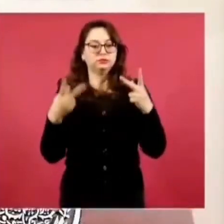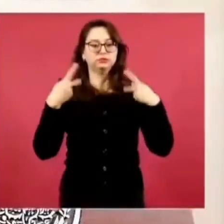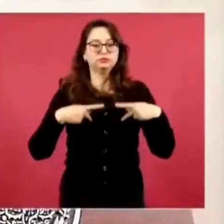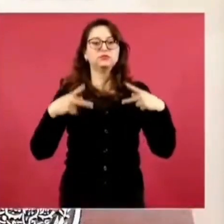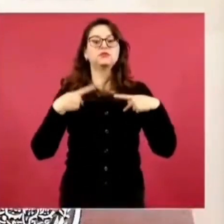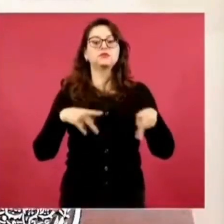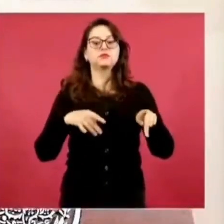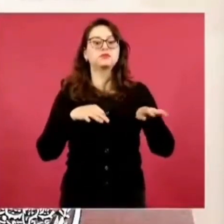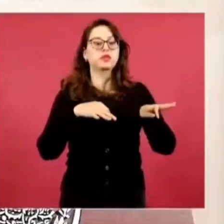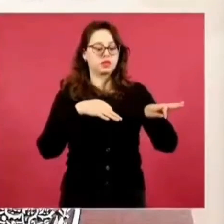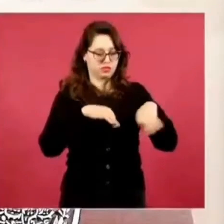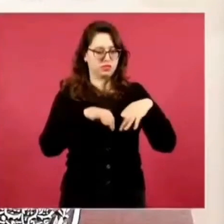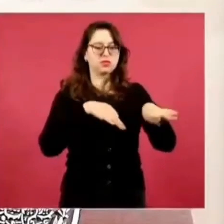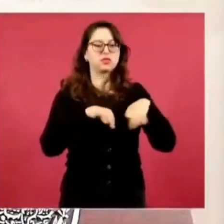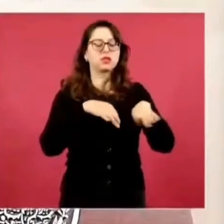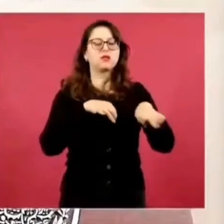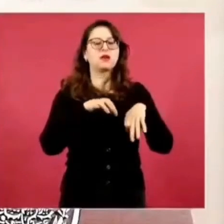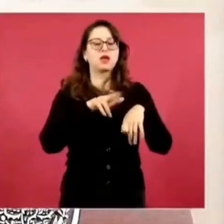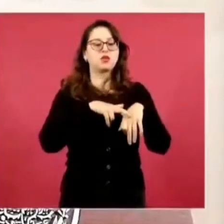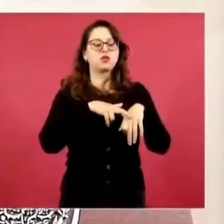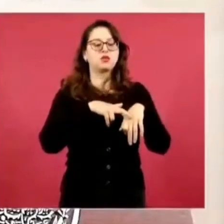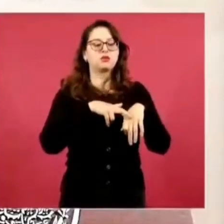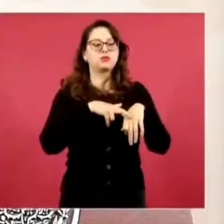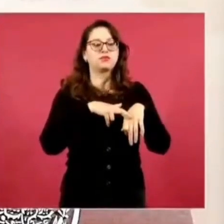que ahora está en